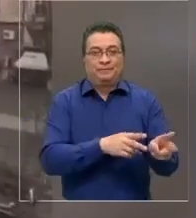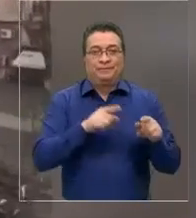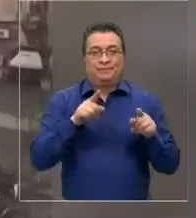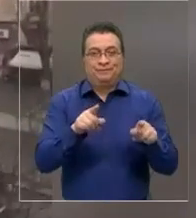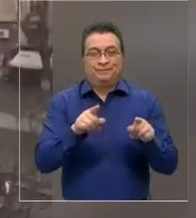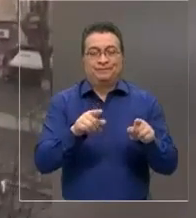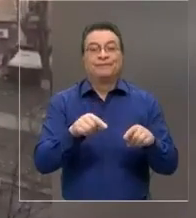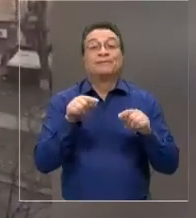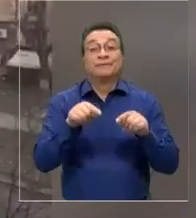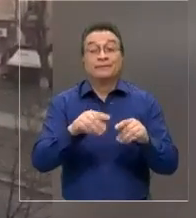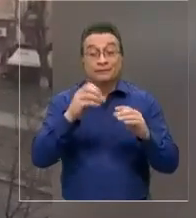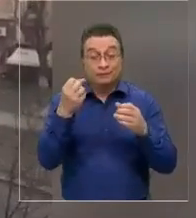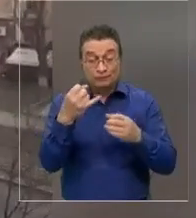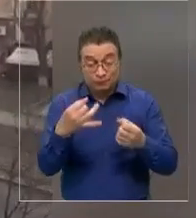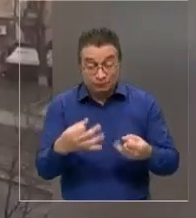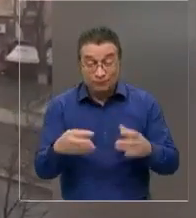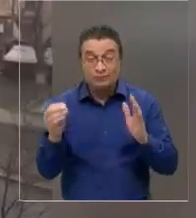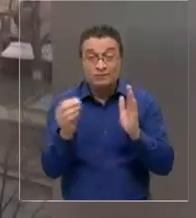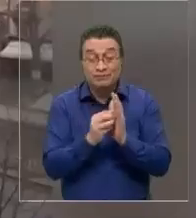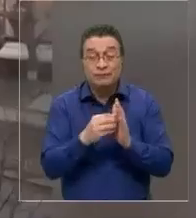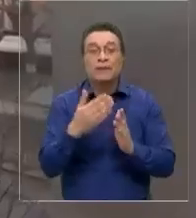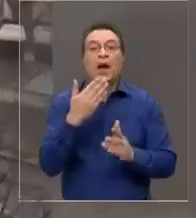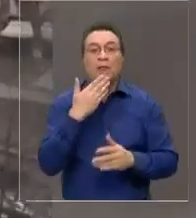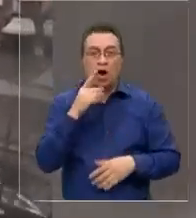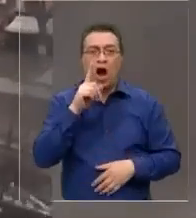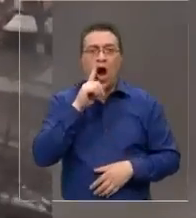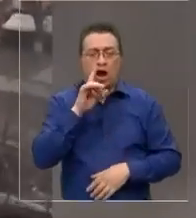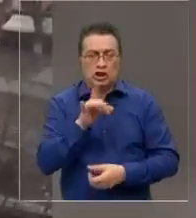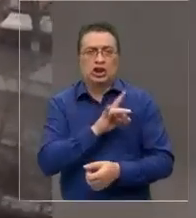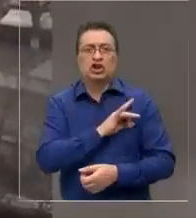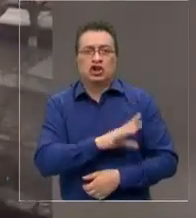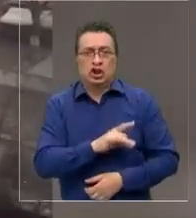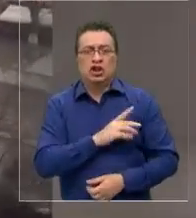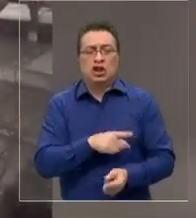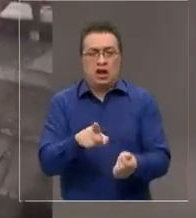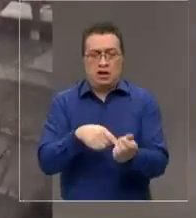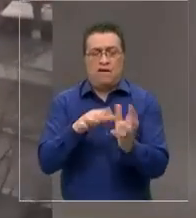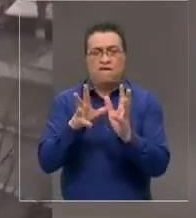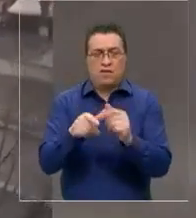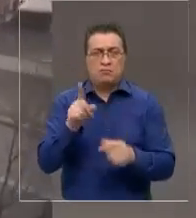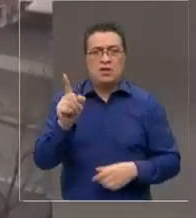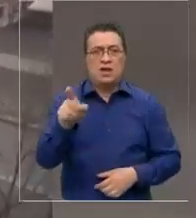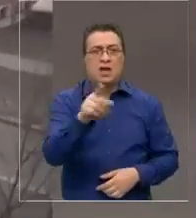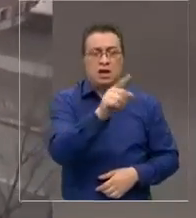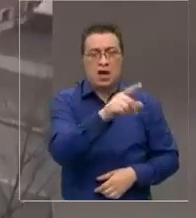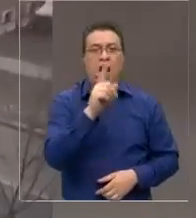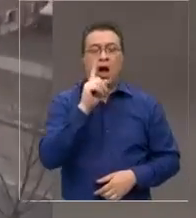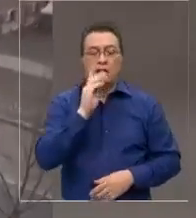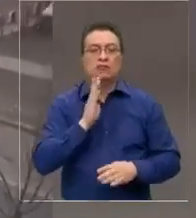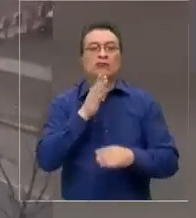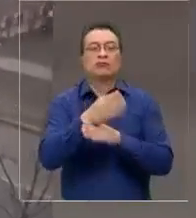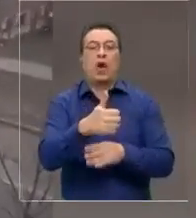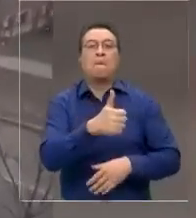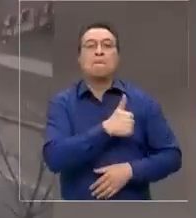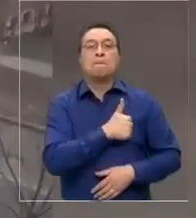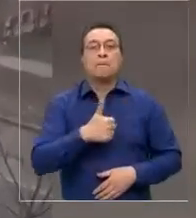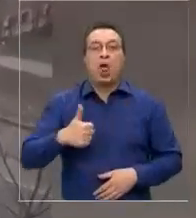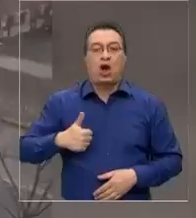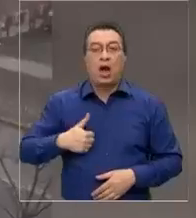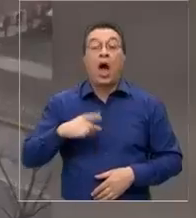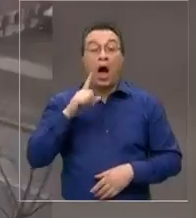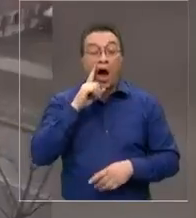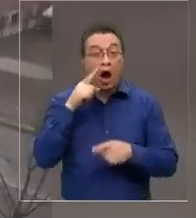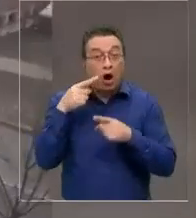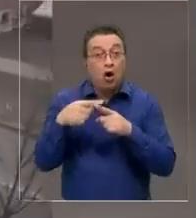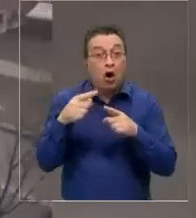dentro de esa cifra también hay algunos chilenos con sus familias, quienes principalmente han salido hacia Polonia. Sin embargo, hay